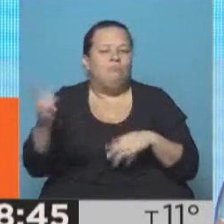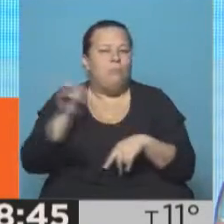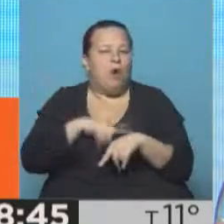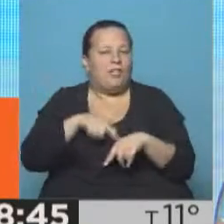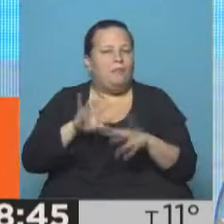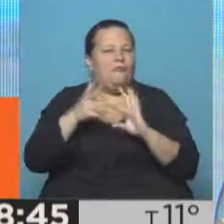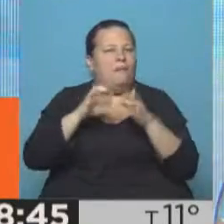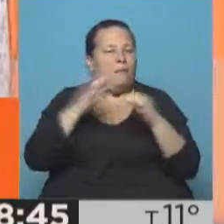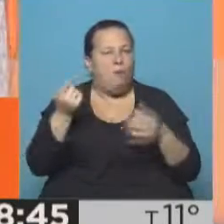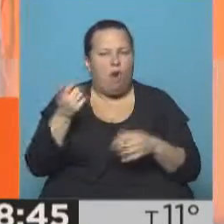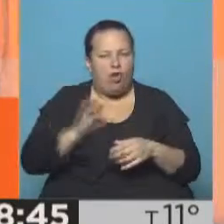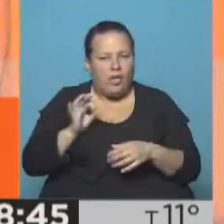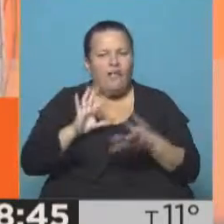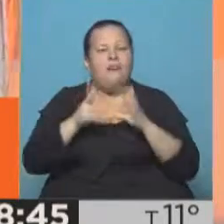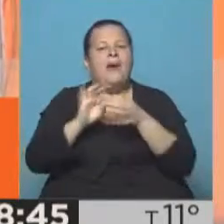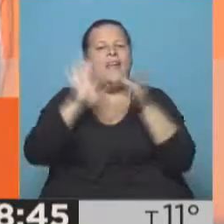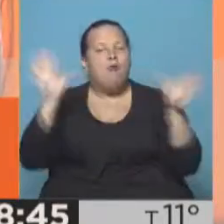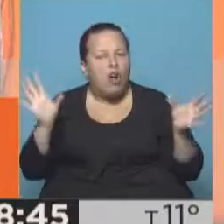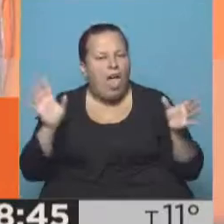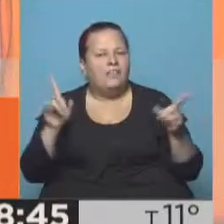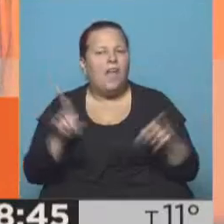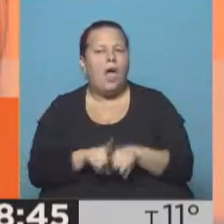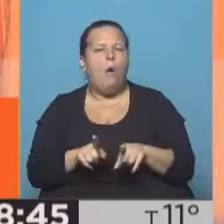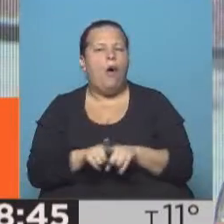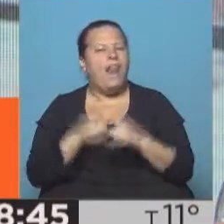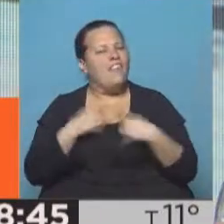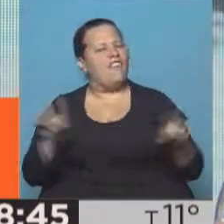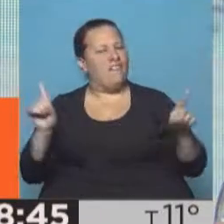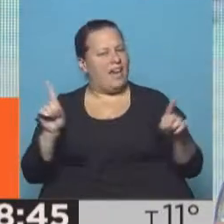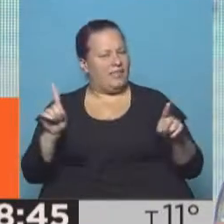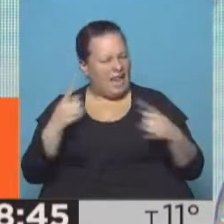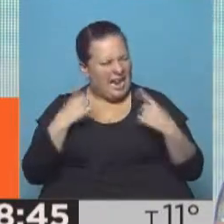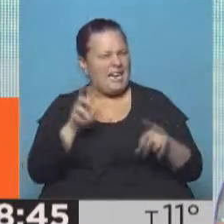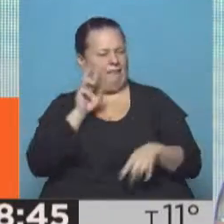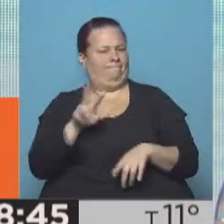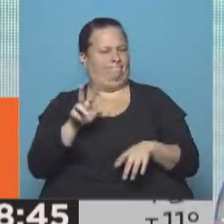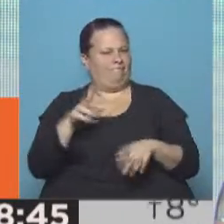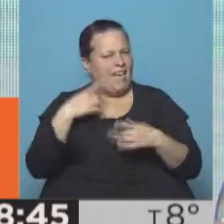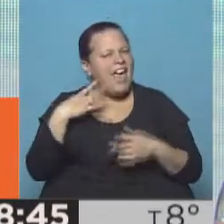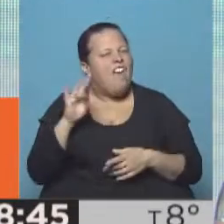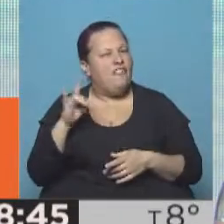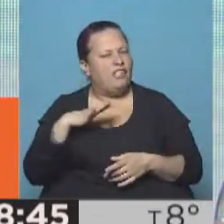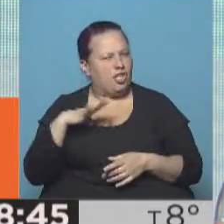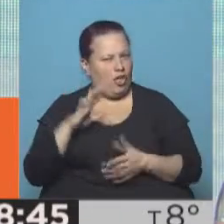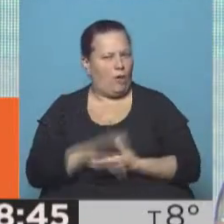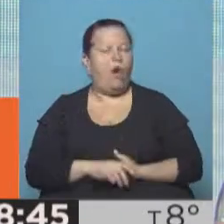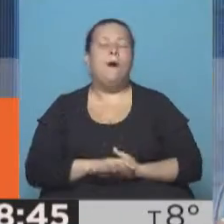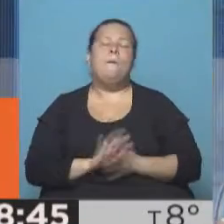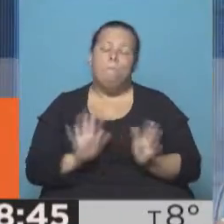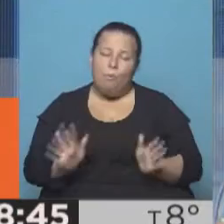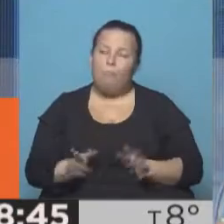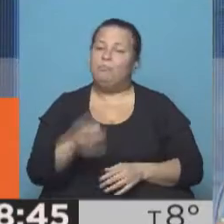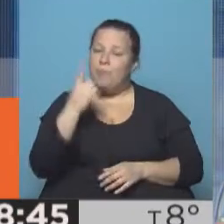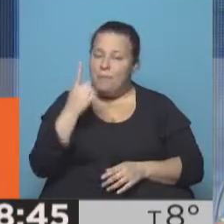este sistema, un sistema democrático diferente, que llama la atención y que nos cuesta todavía. Bueno, primero,